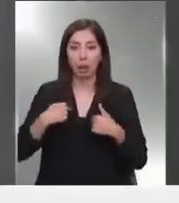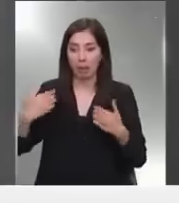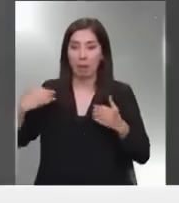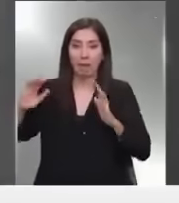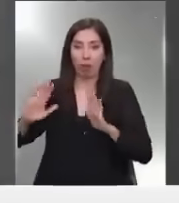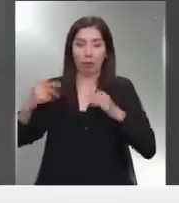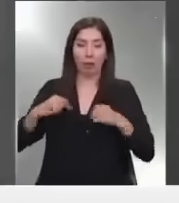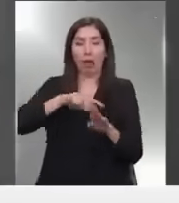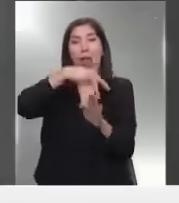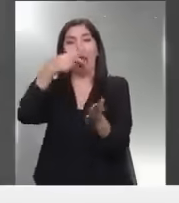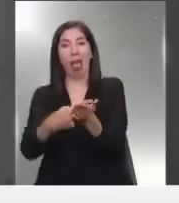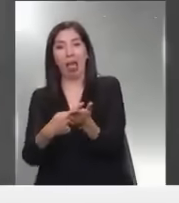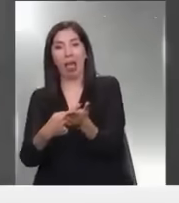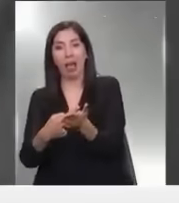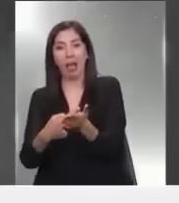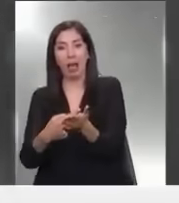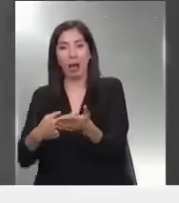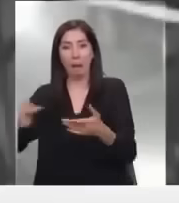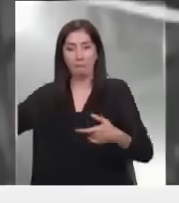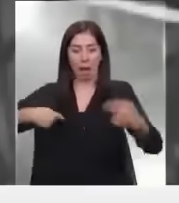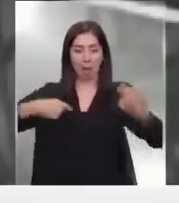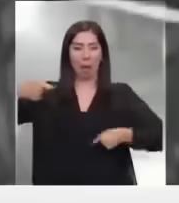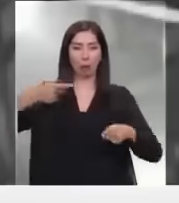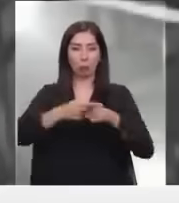pegar las puñalas. O sea, no tuvieron compasión.